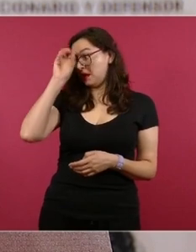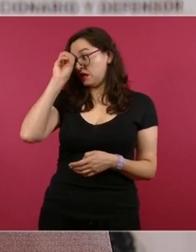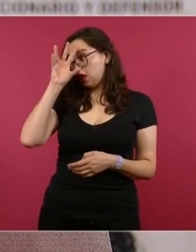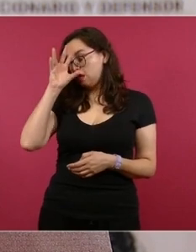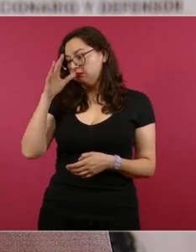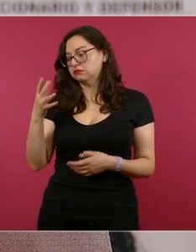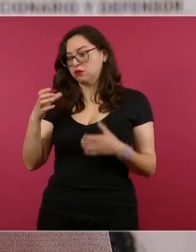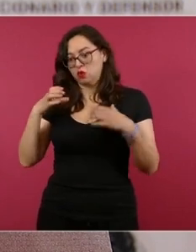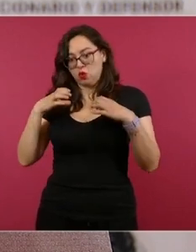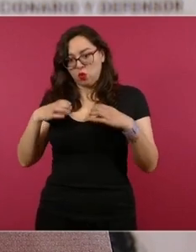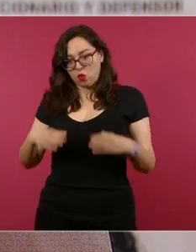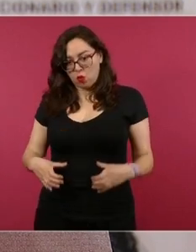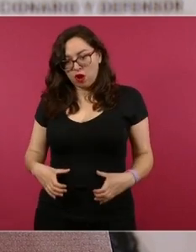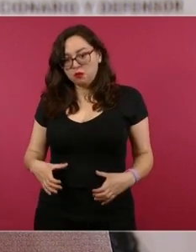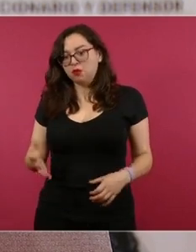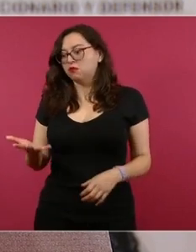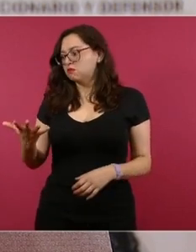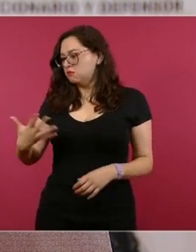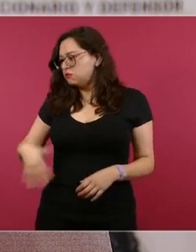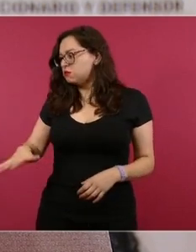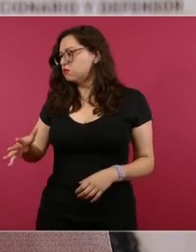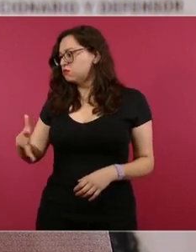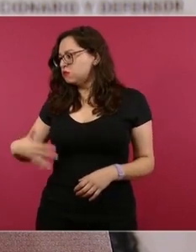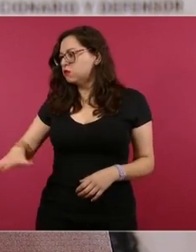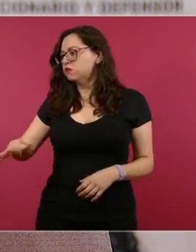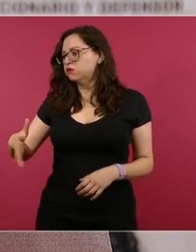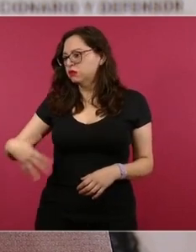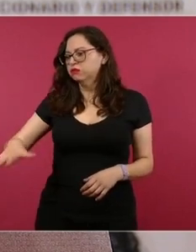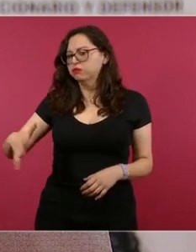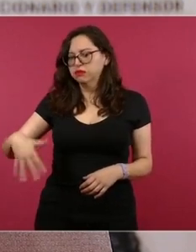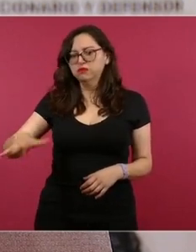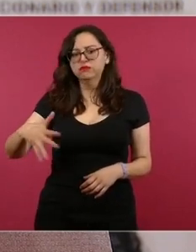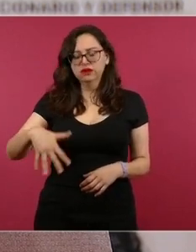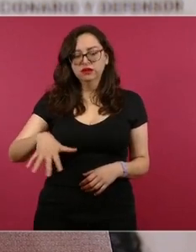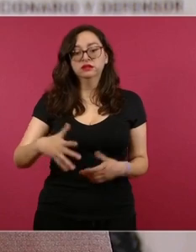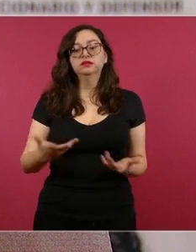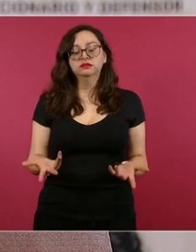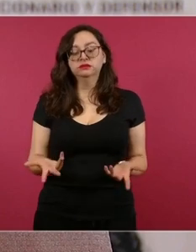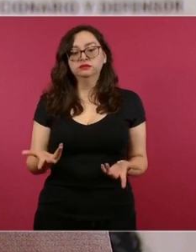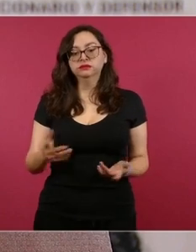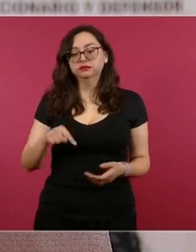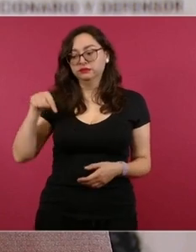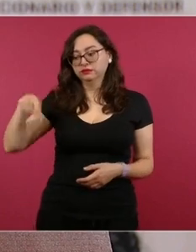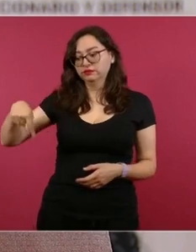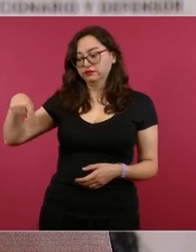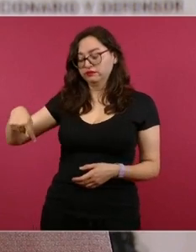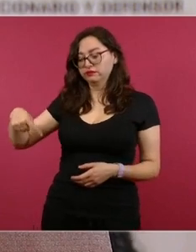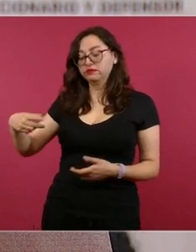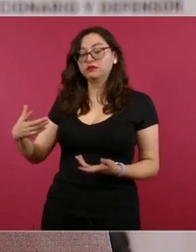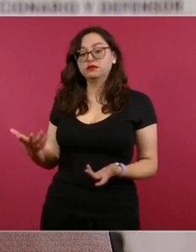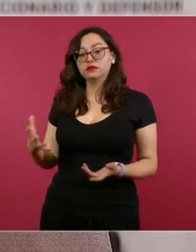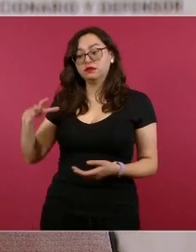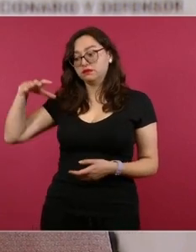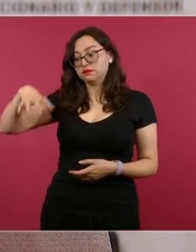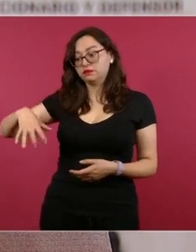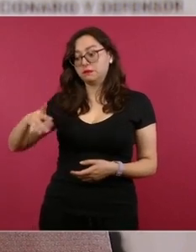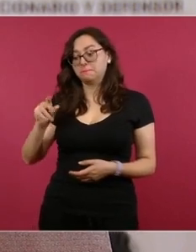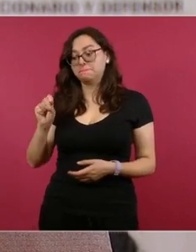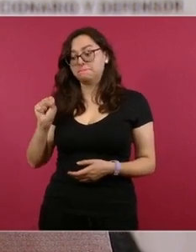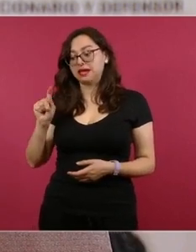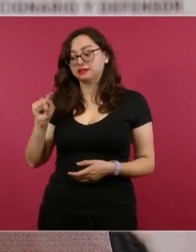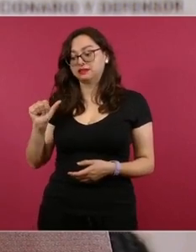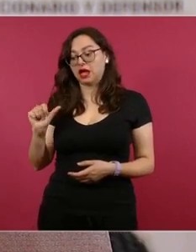que existen enterrados. Uno, como ya se explicó, en la mina Pasta de